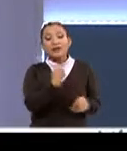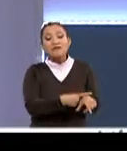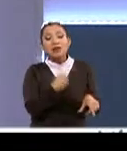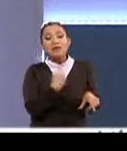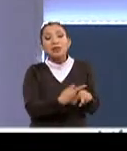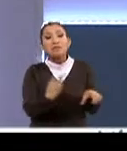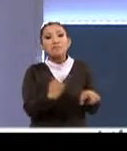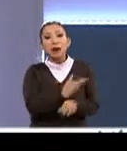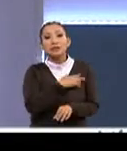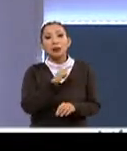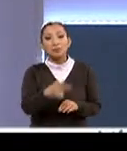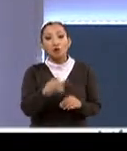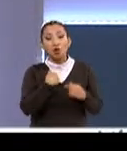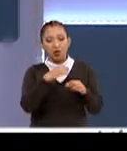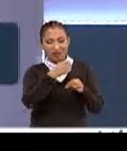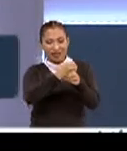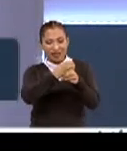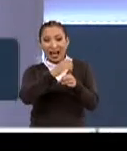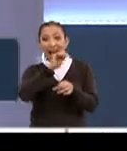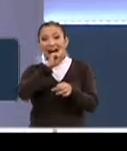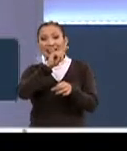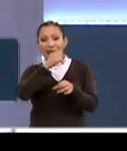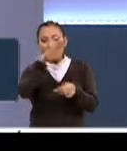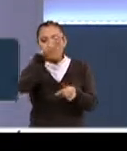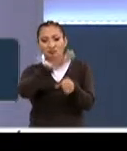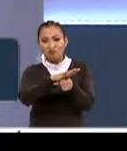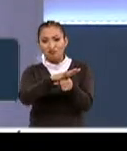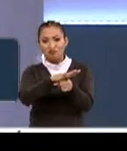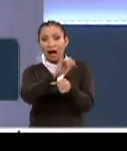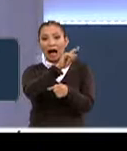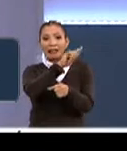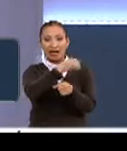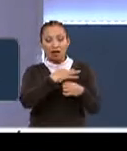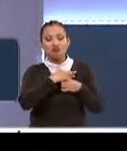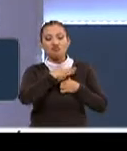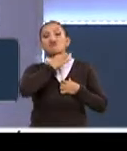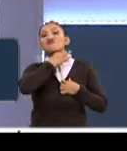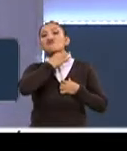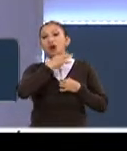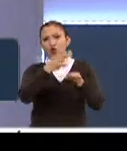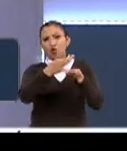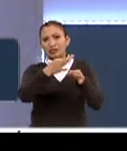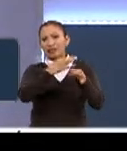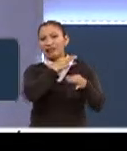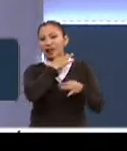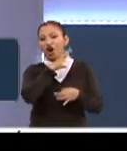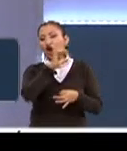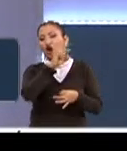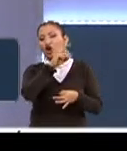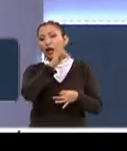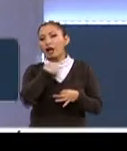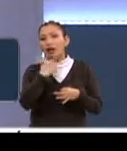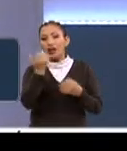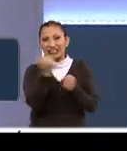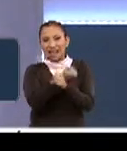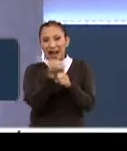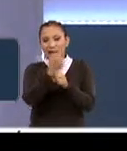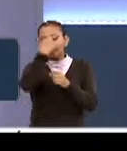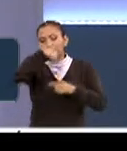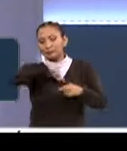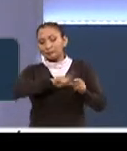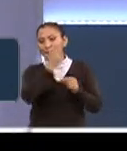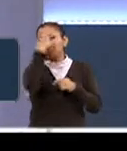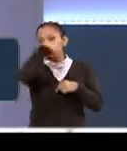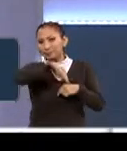que sucede por la oclusión de una arteria, que puede ser una arteria coronaria, son arterias del corazón, e interrumpe el flujo hacia el